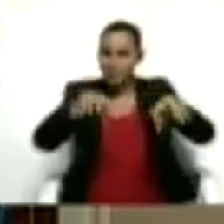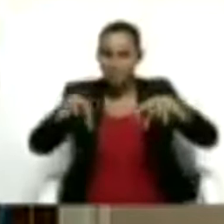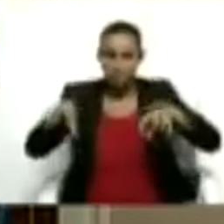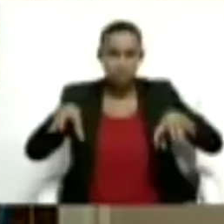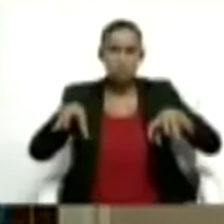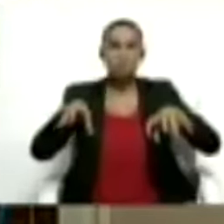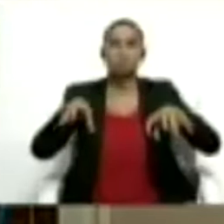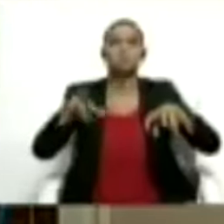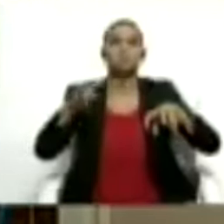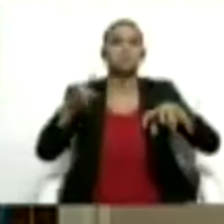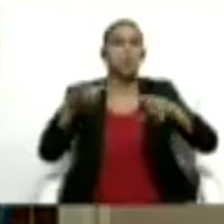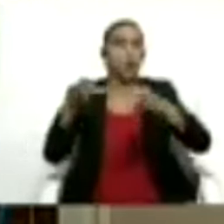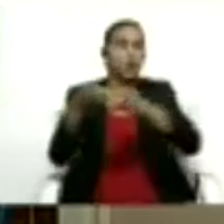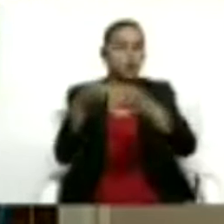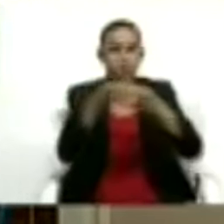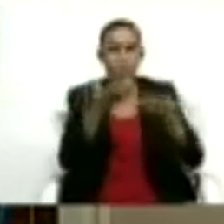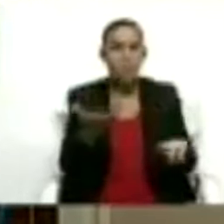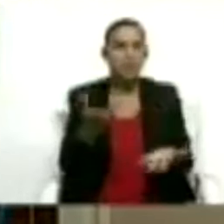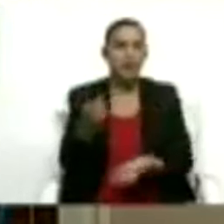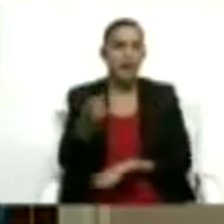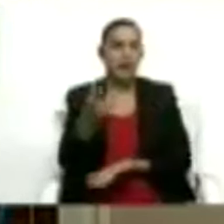los Estados Unidos, de España.